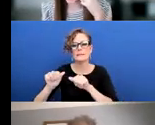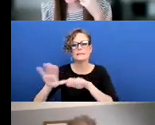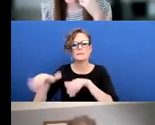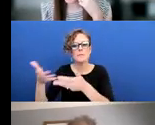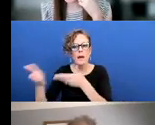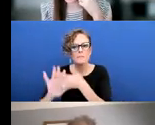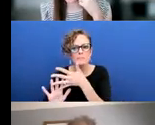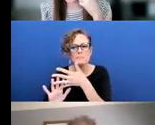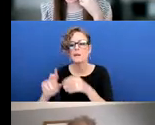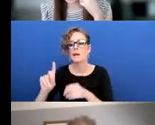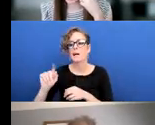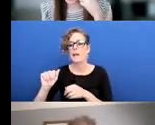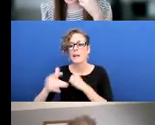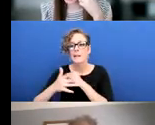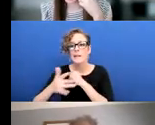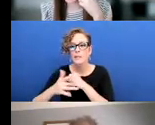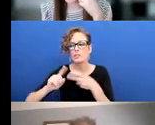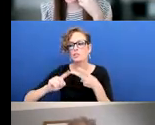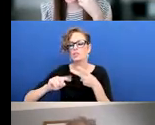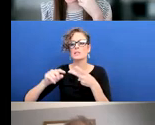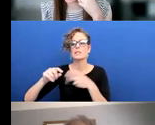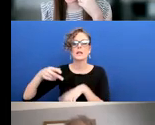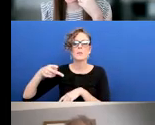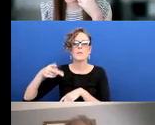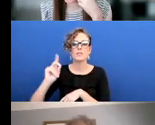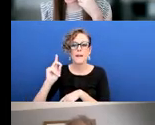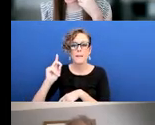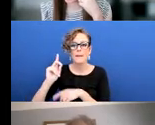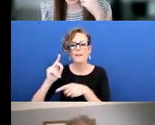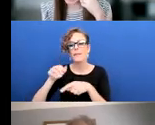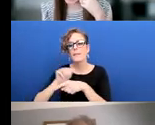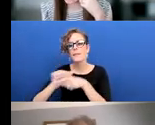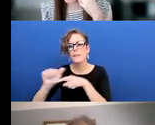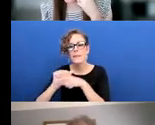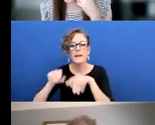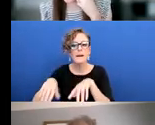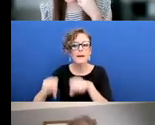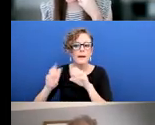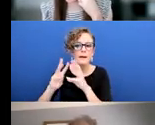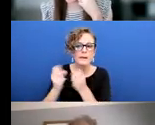organizaciones, construcción de capacidades, desarrollo profesional,